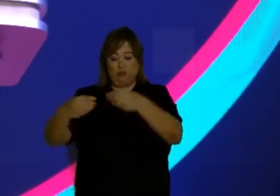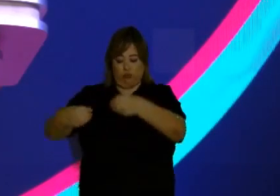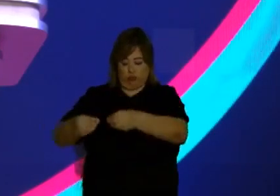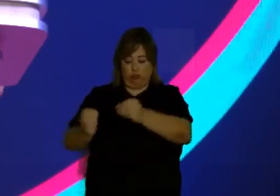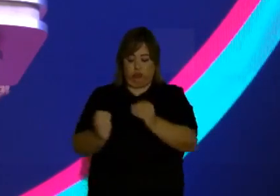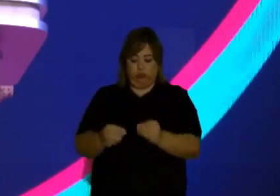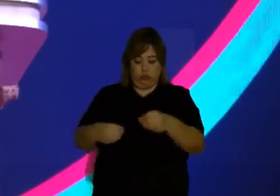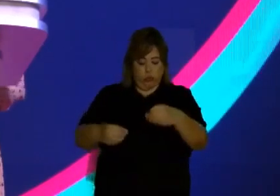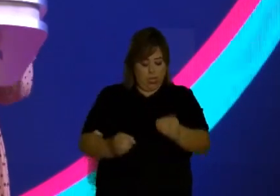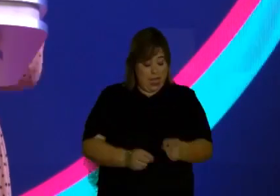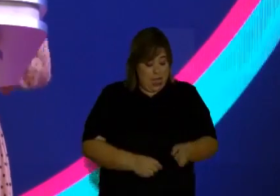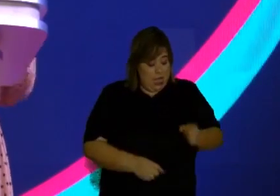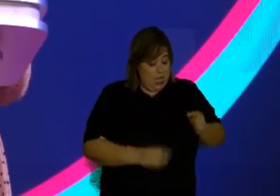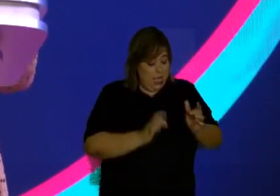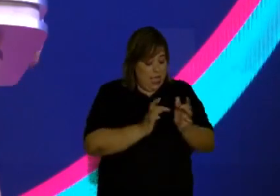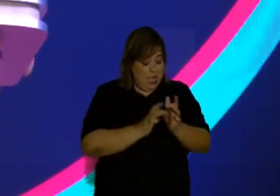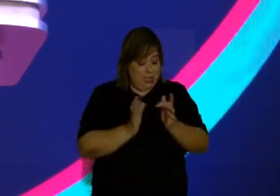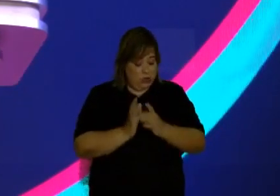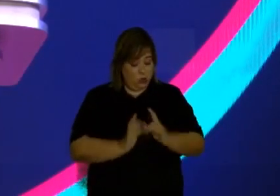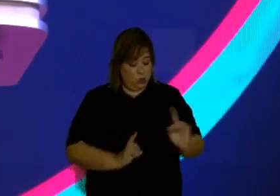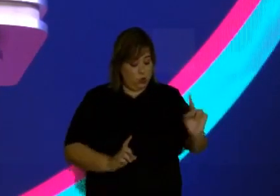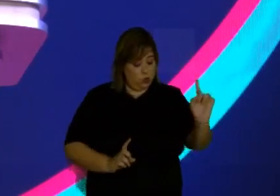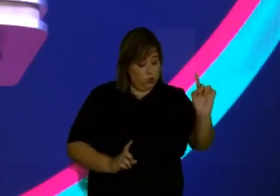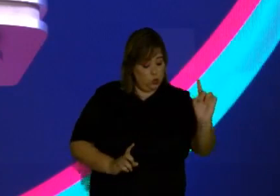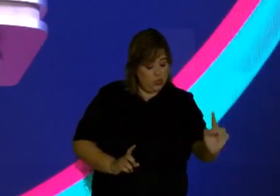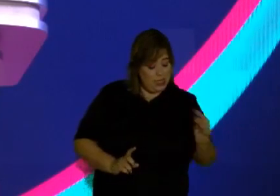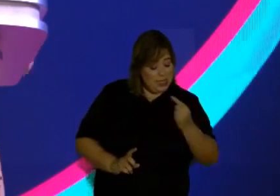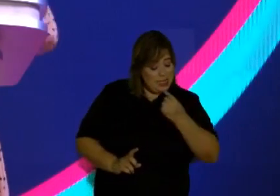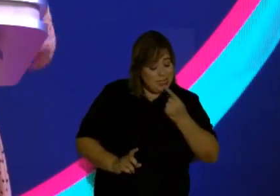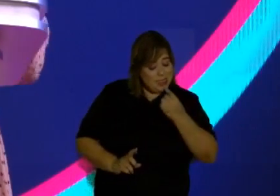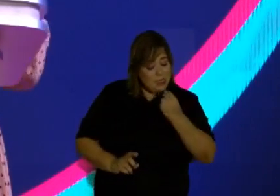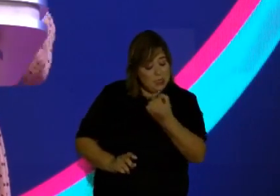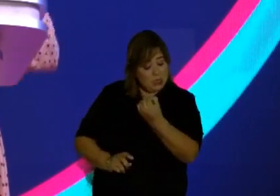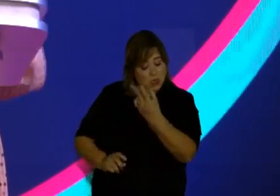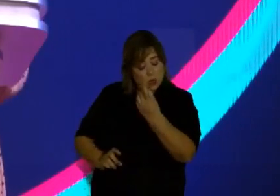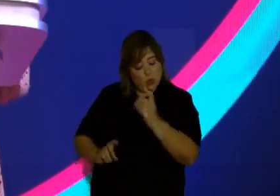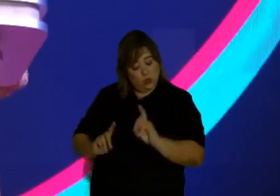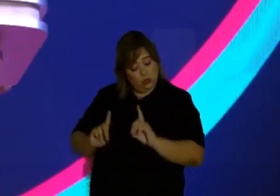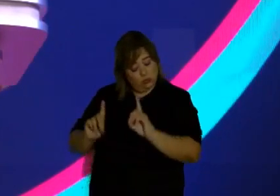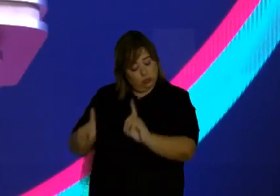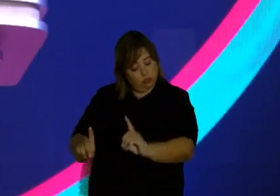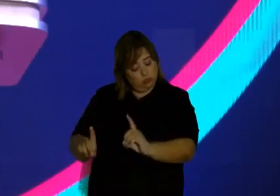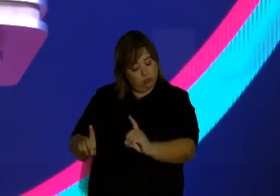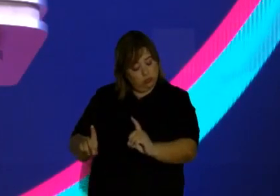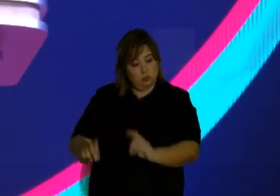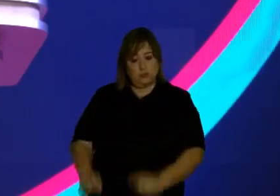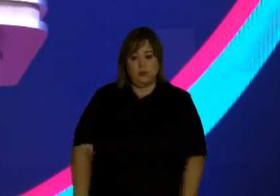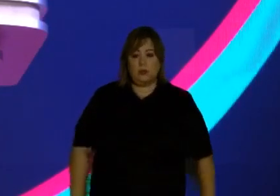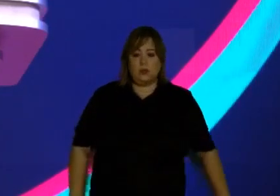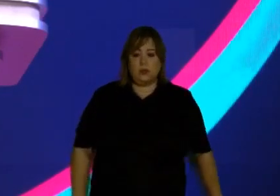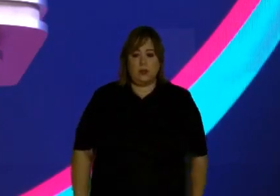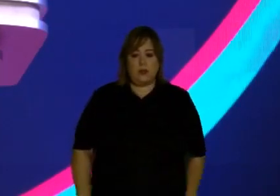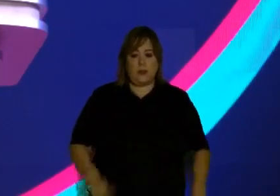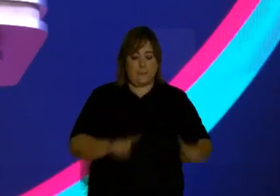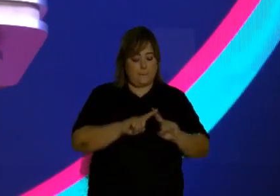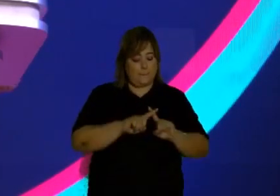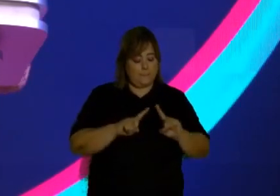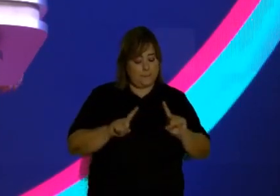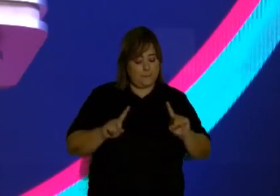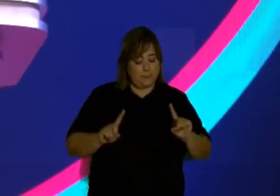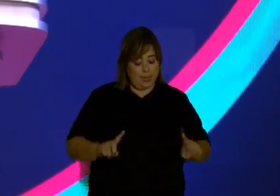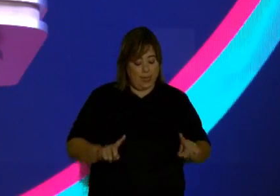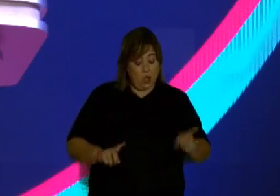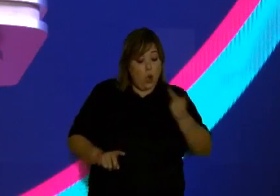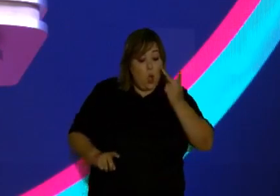a sus 12 discípulos, se fue de allí a enseñar y a predicar en las ciudades de ellos. Pero había alguien que estaba en una